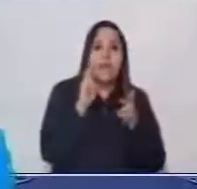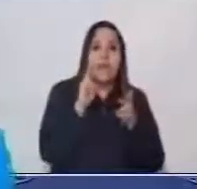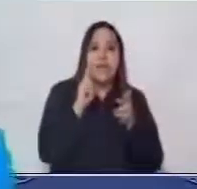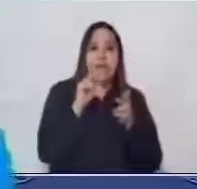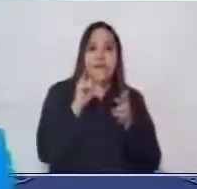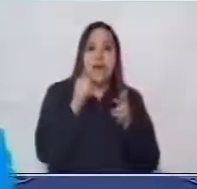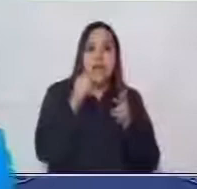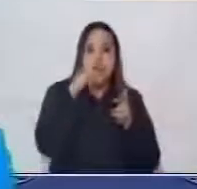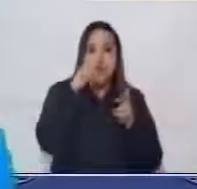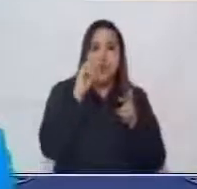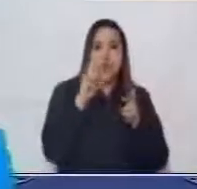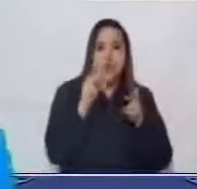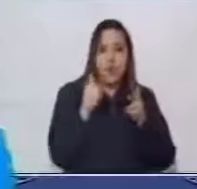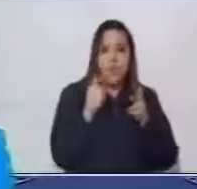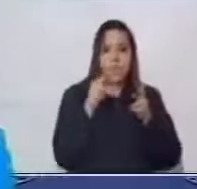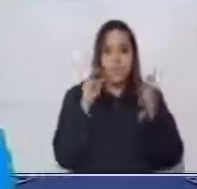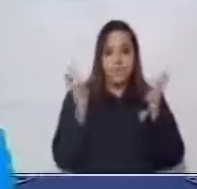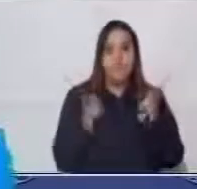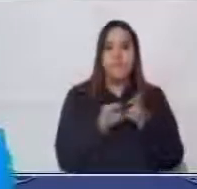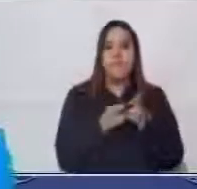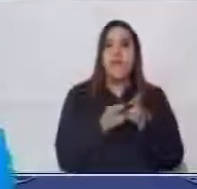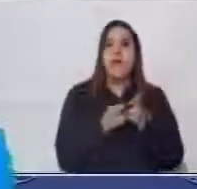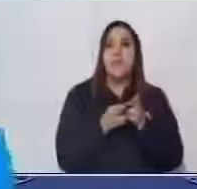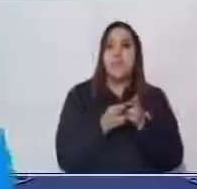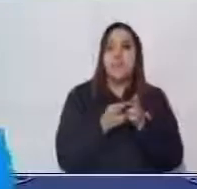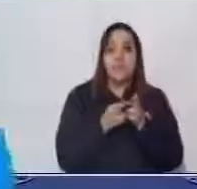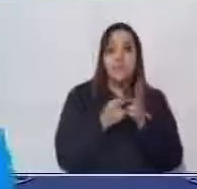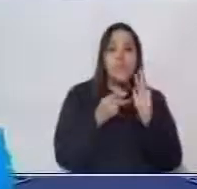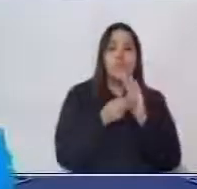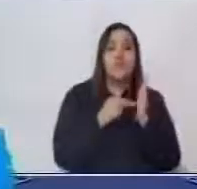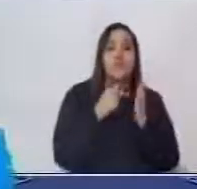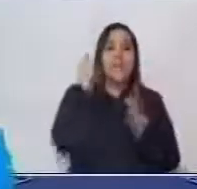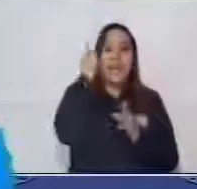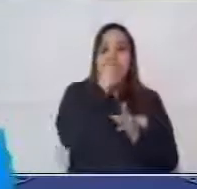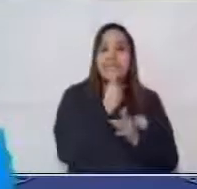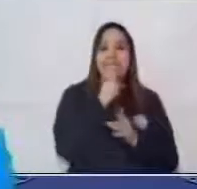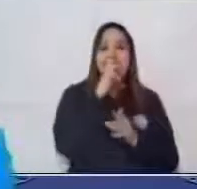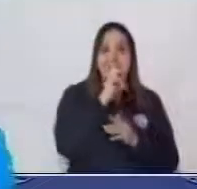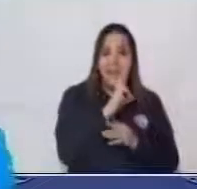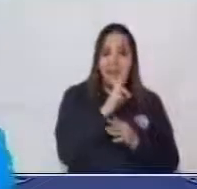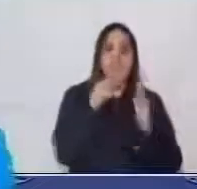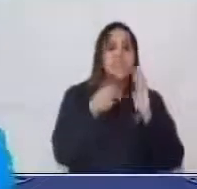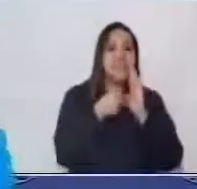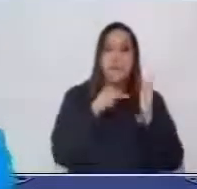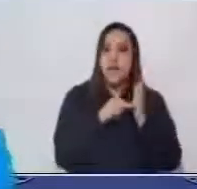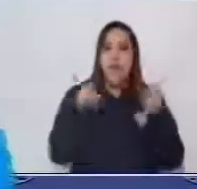de esta forma. SR punto. O señor.